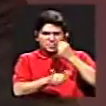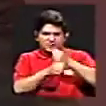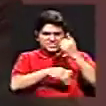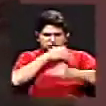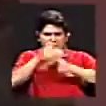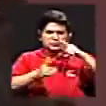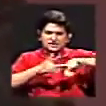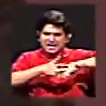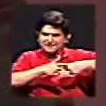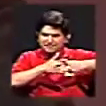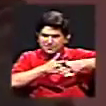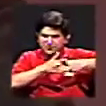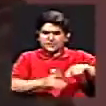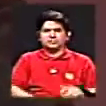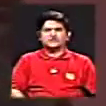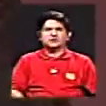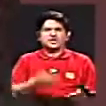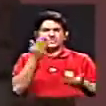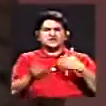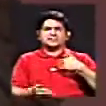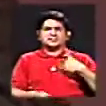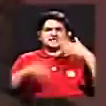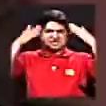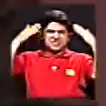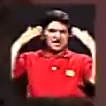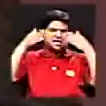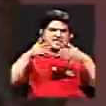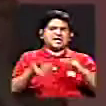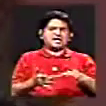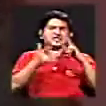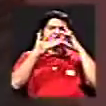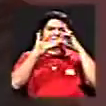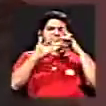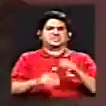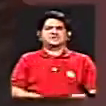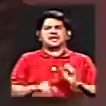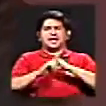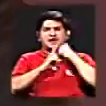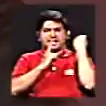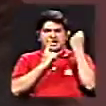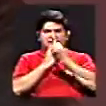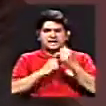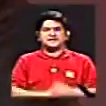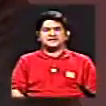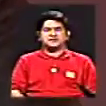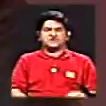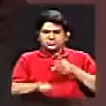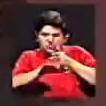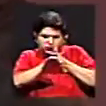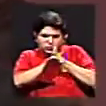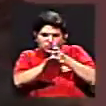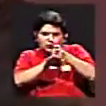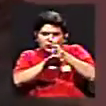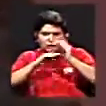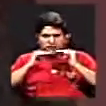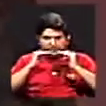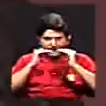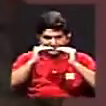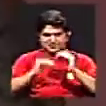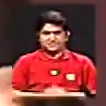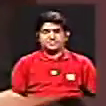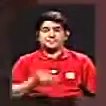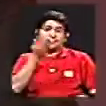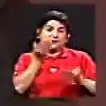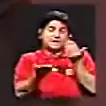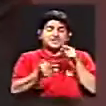proceso de mantenimiento, hay una concentración particular sobre lo que es el estado de la superficie de rodamiento. Y probablemente,